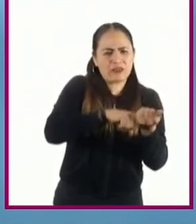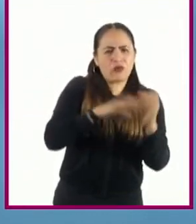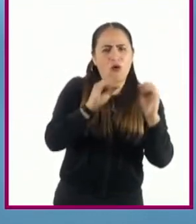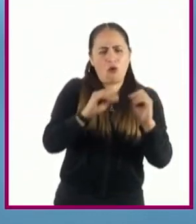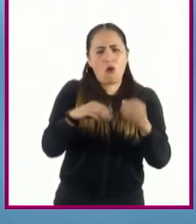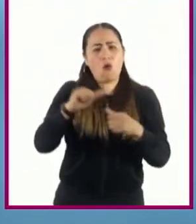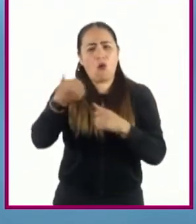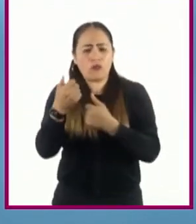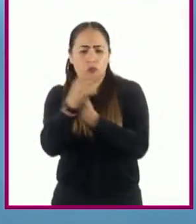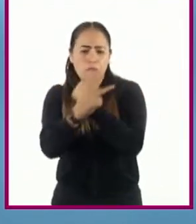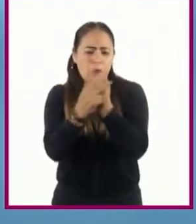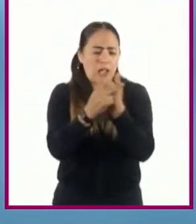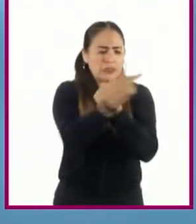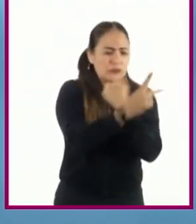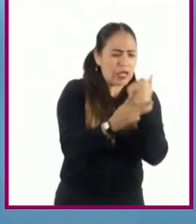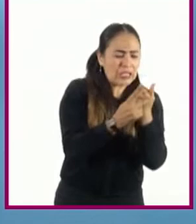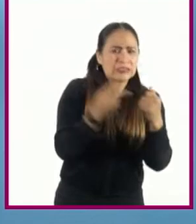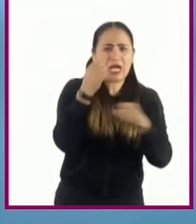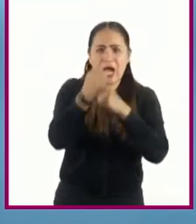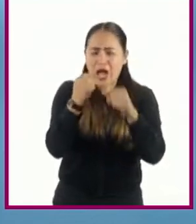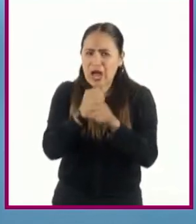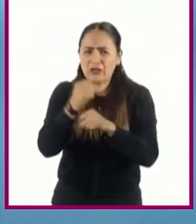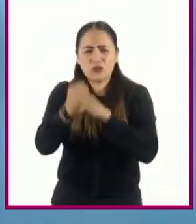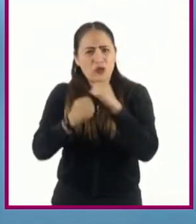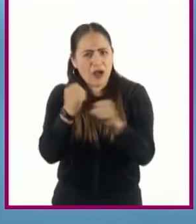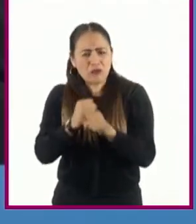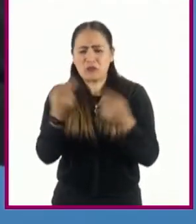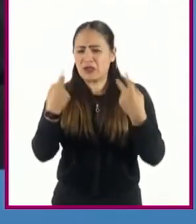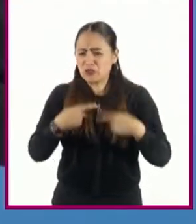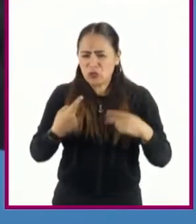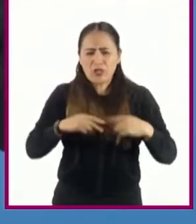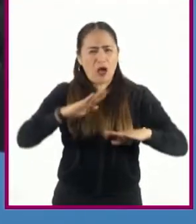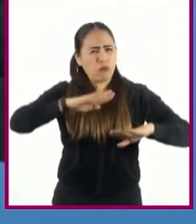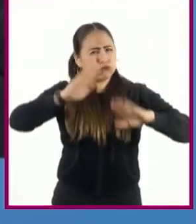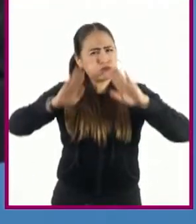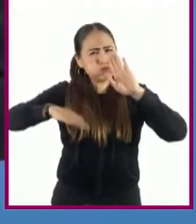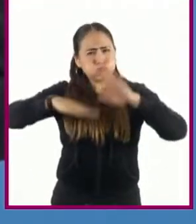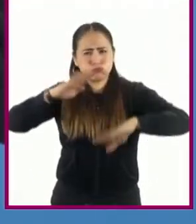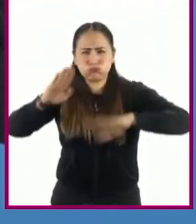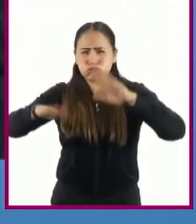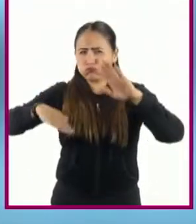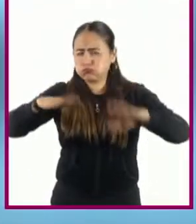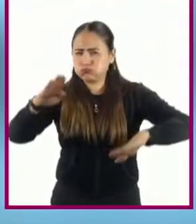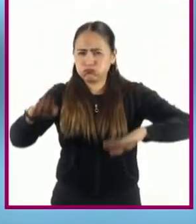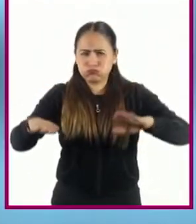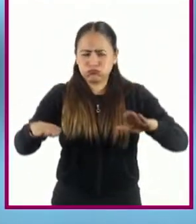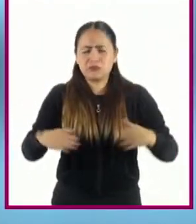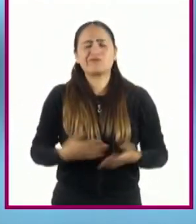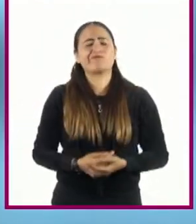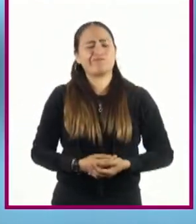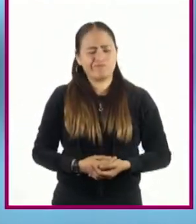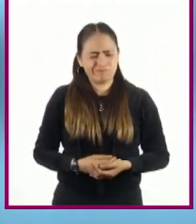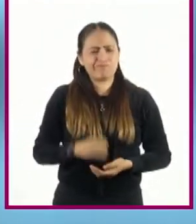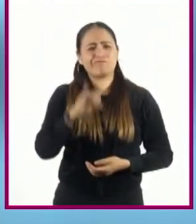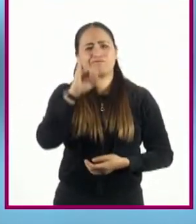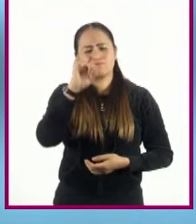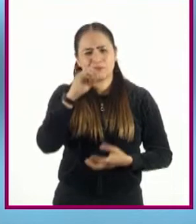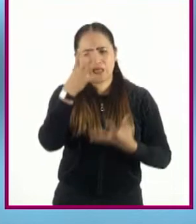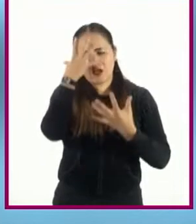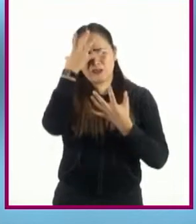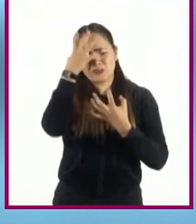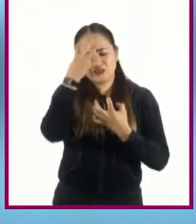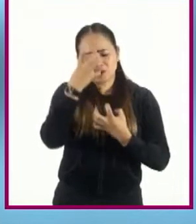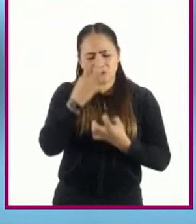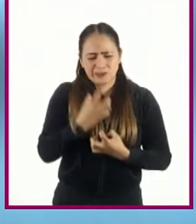duraron años y cobraron miles o millones de vidas. Nadia, es muy triste aceptar que históricamente